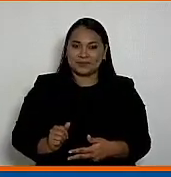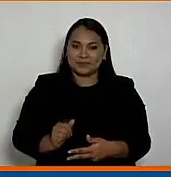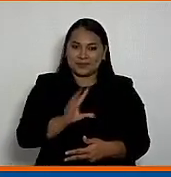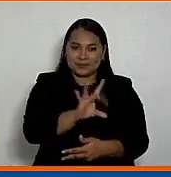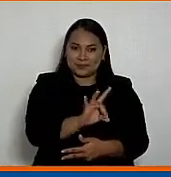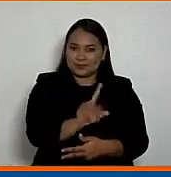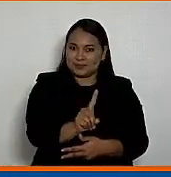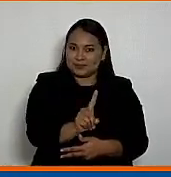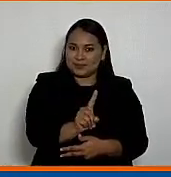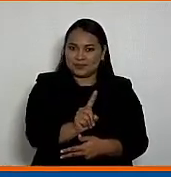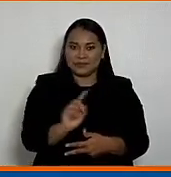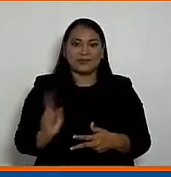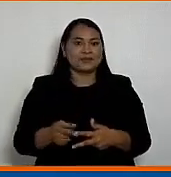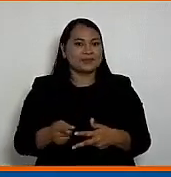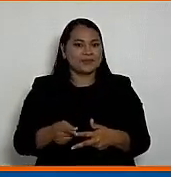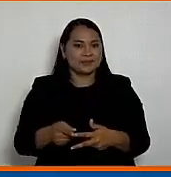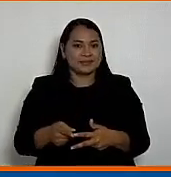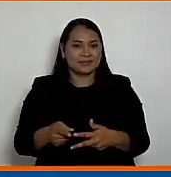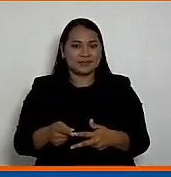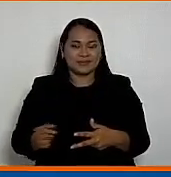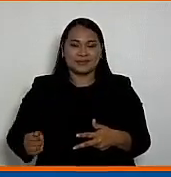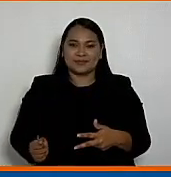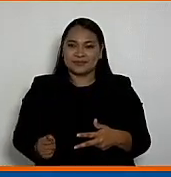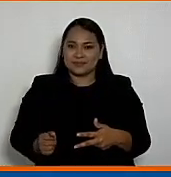81. Segundo número ganador.